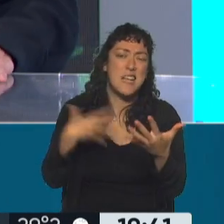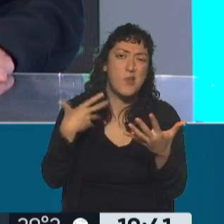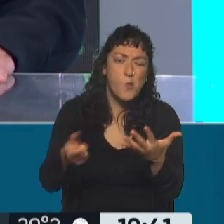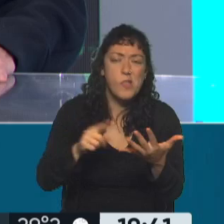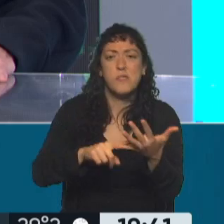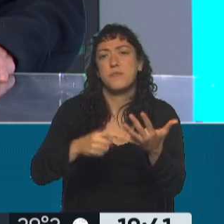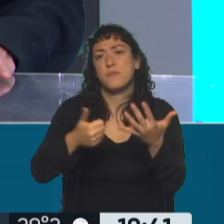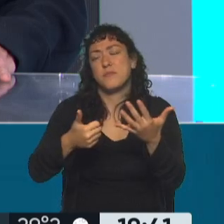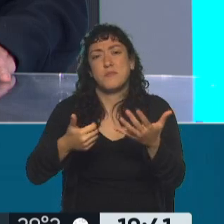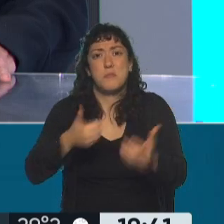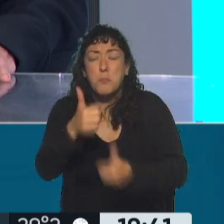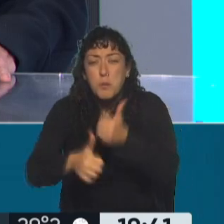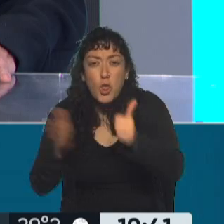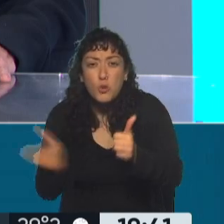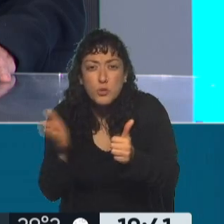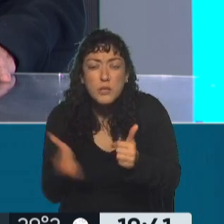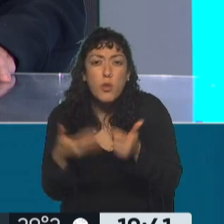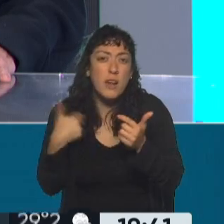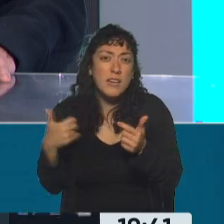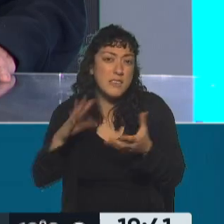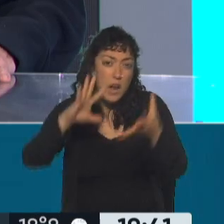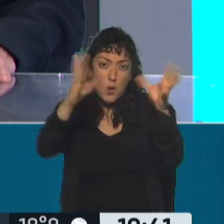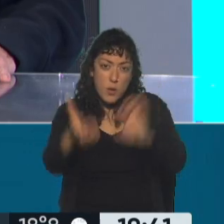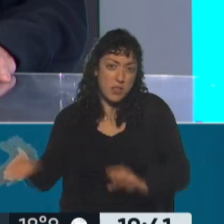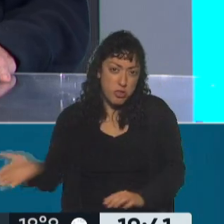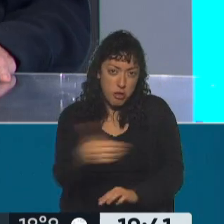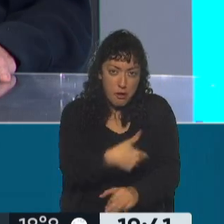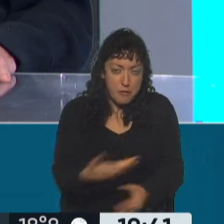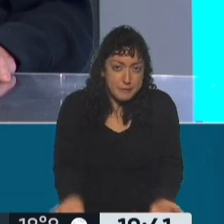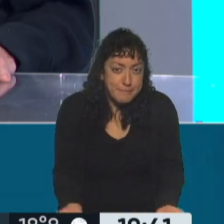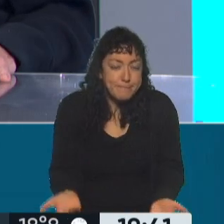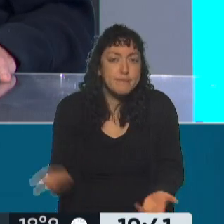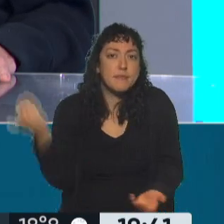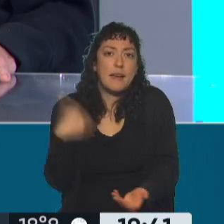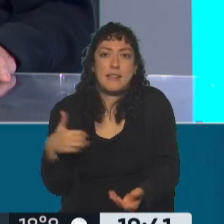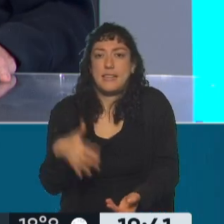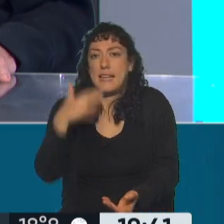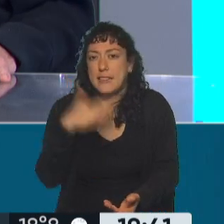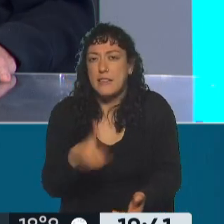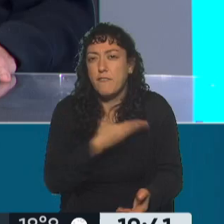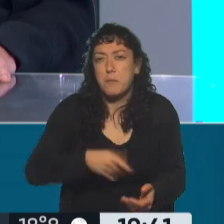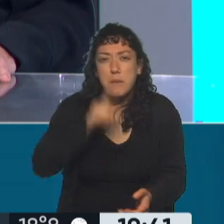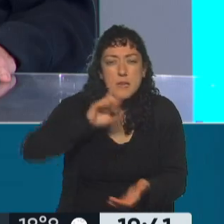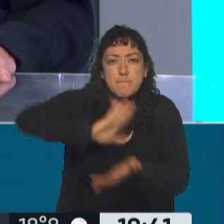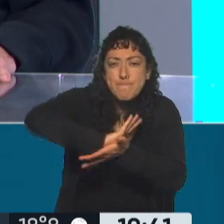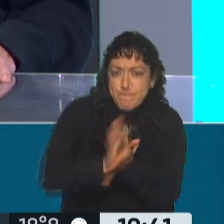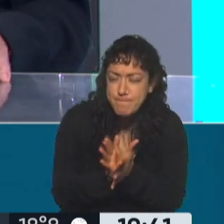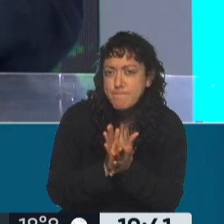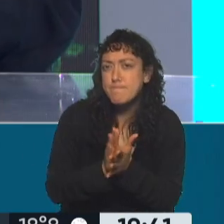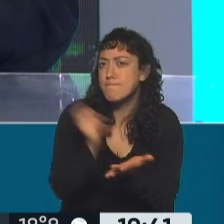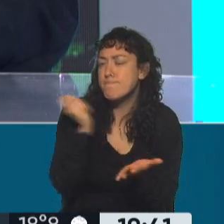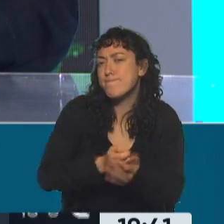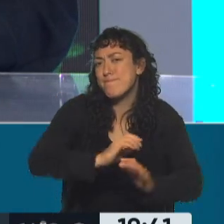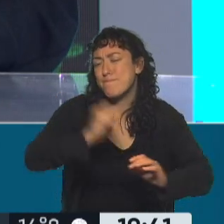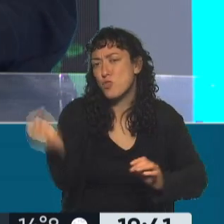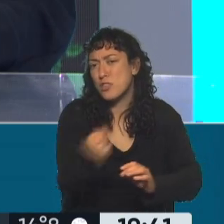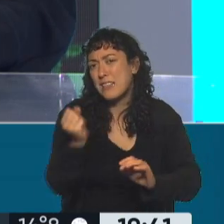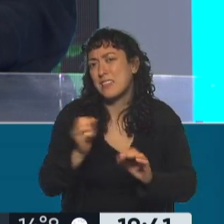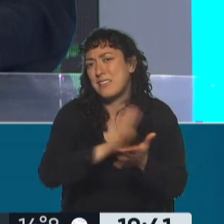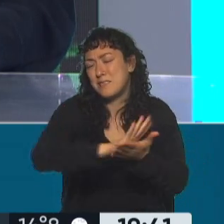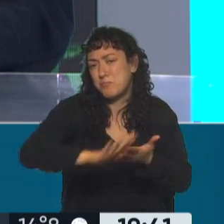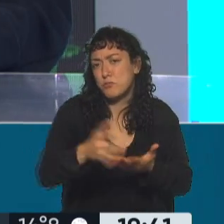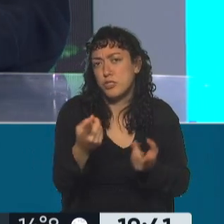la palabra, ¿no? Ustedes fíjense, esta gente tiene un problema con la palabra. Dijeron el fondo nunca más y trajeron al fondo. Dijeron vamos